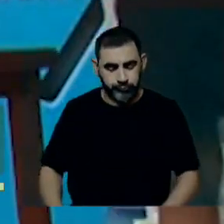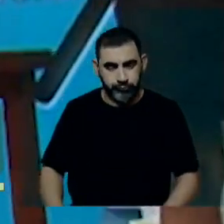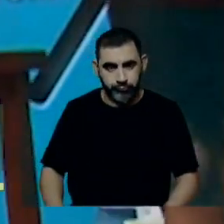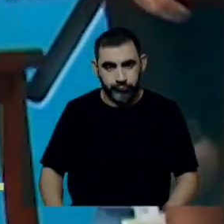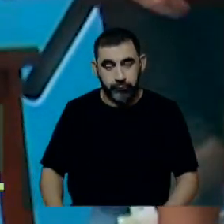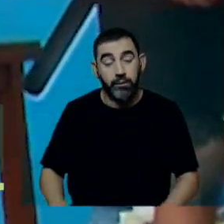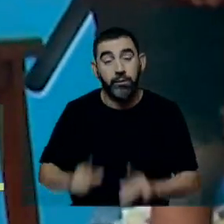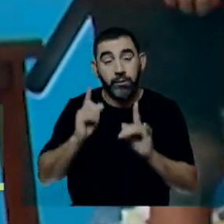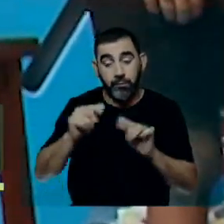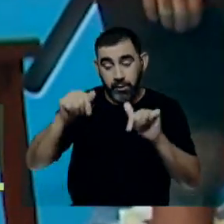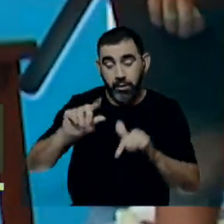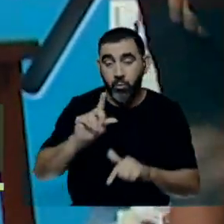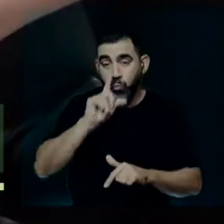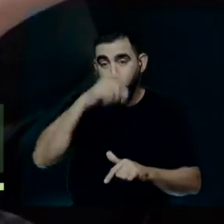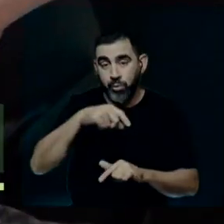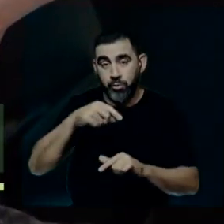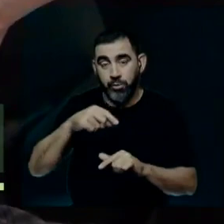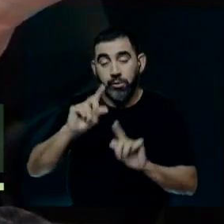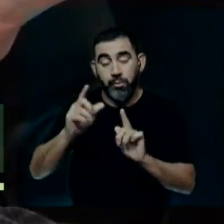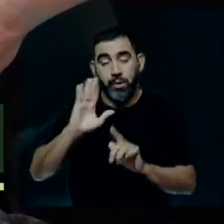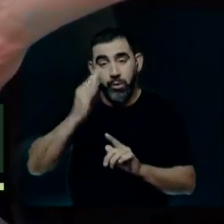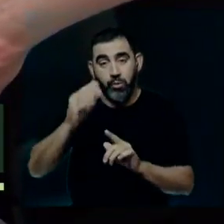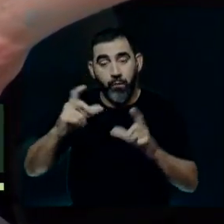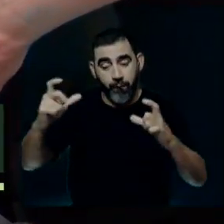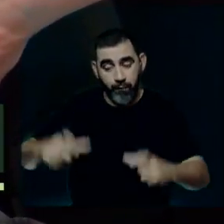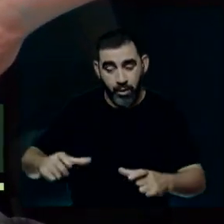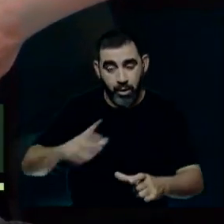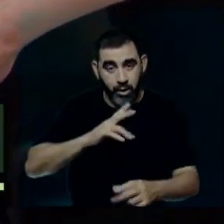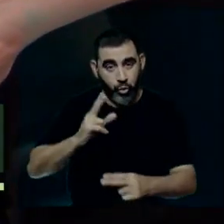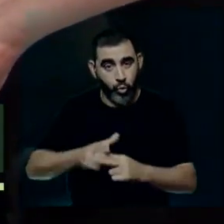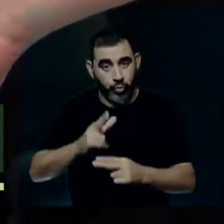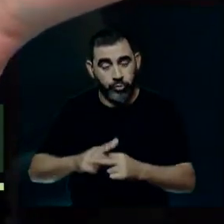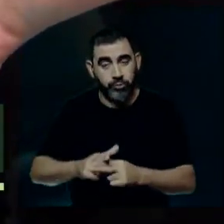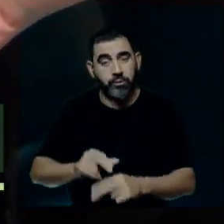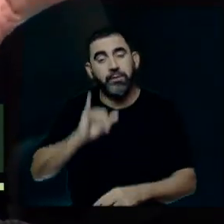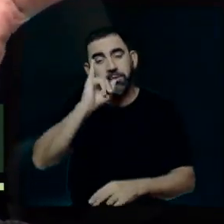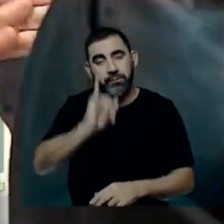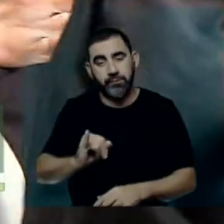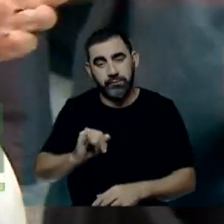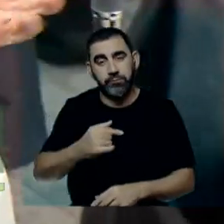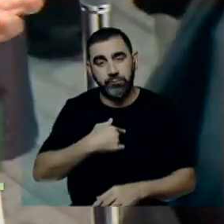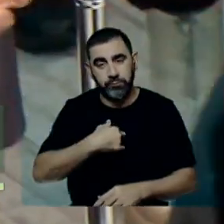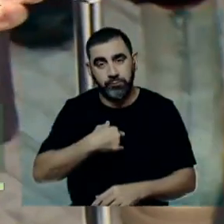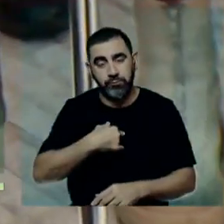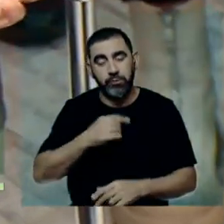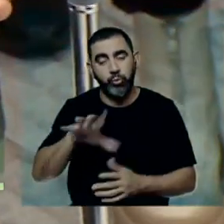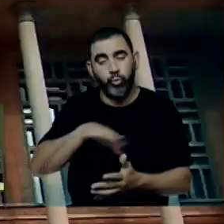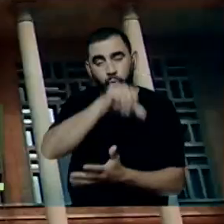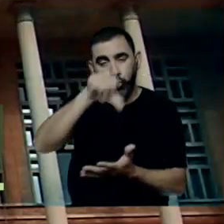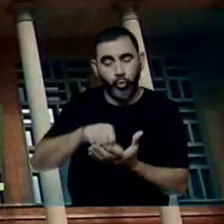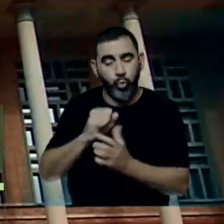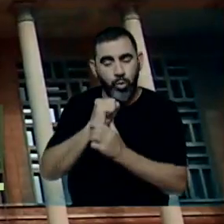pero también acá en Montevideo, también en La Cortita, hasta una baldosa. Sí, sí, sí, porque además estuve ciudadana ilustre